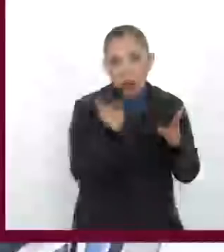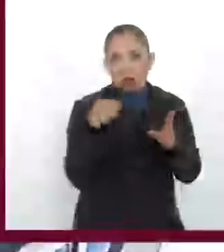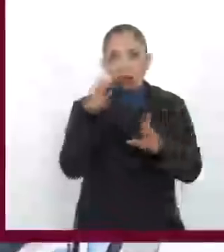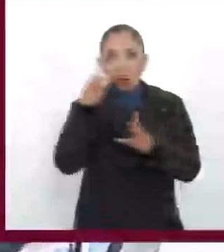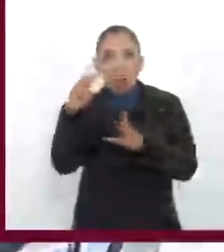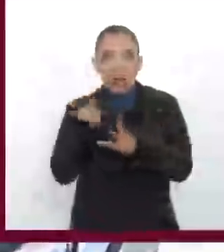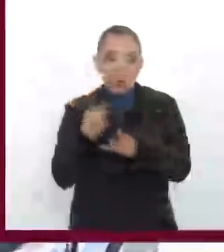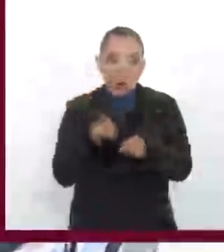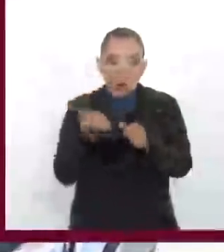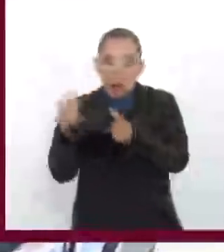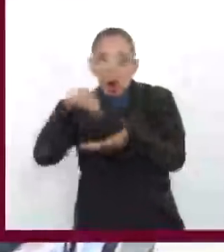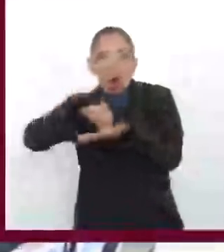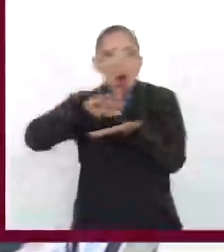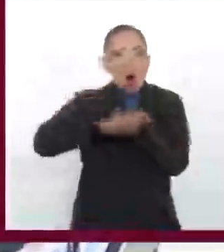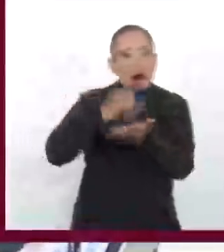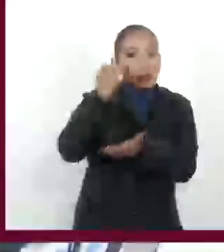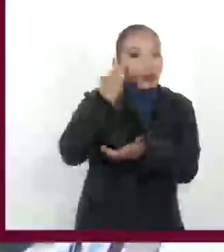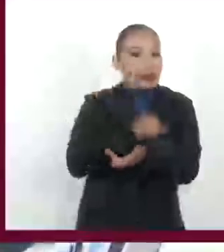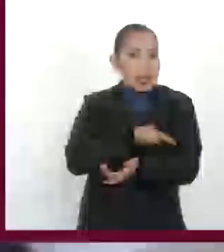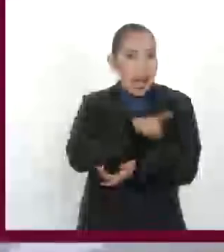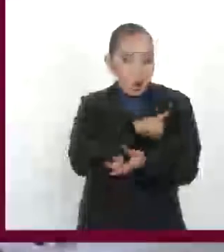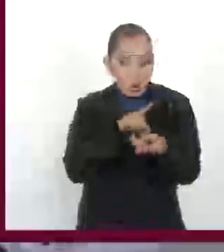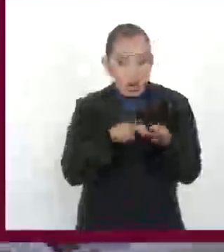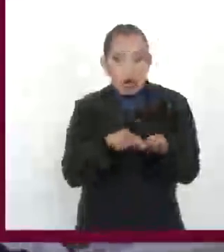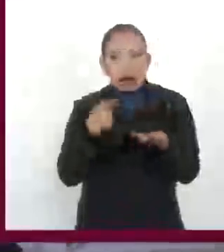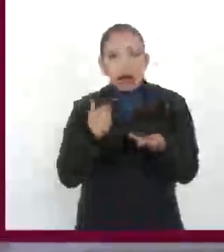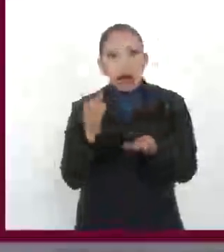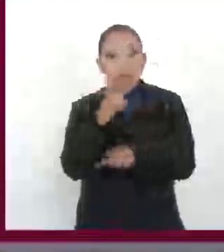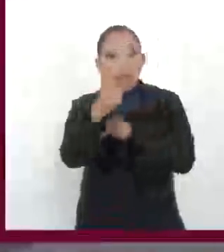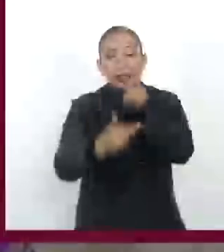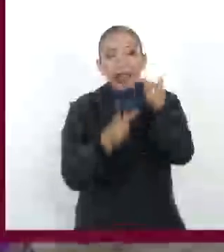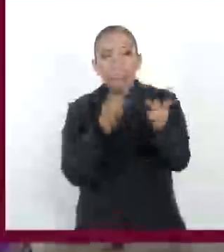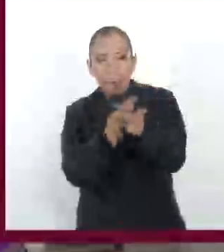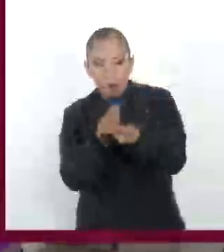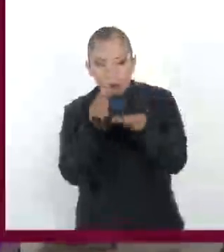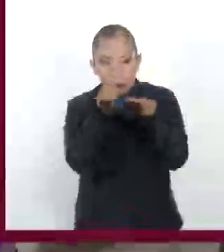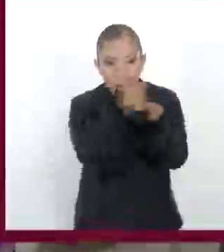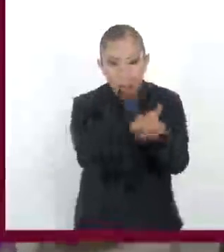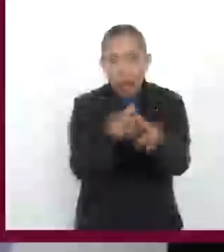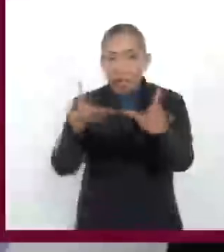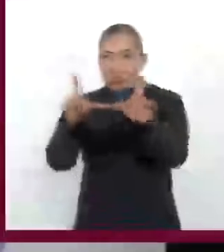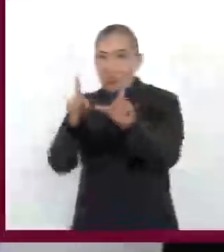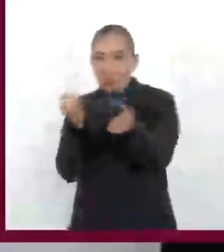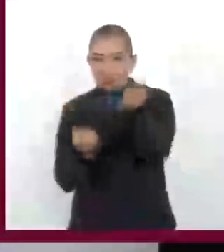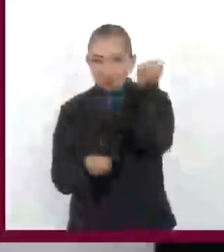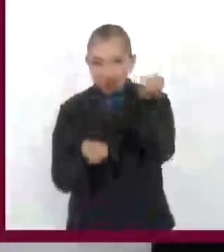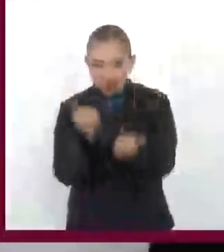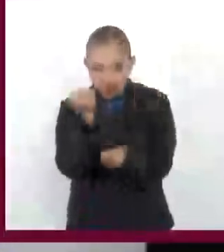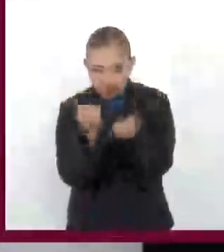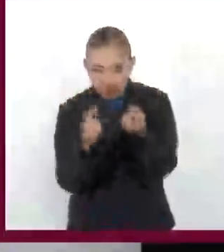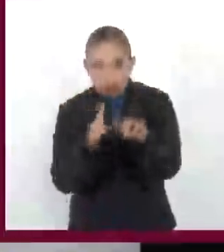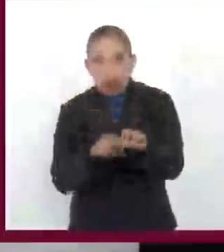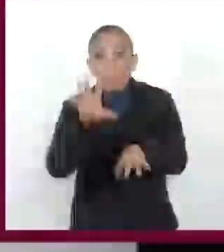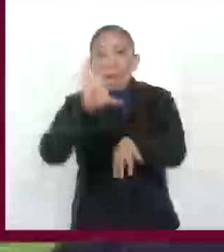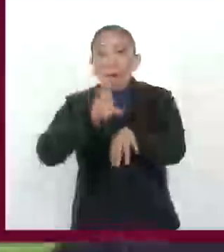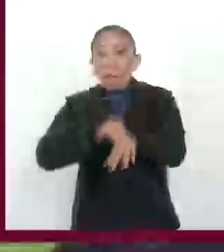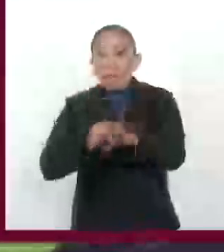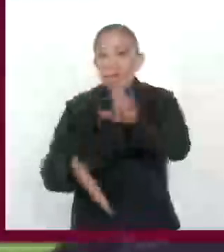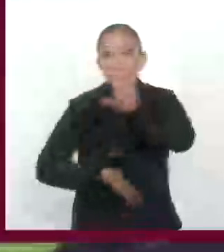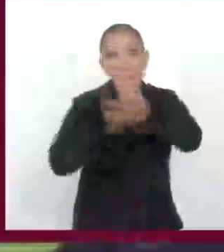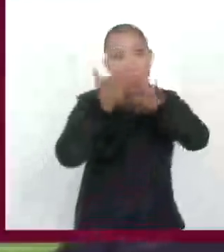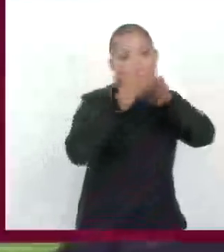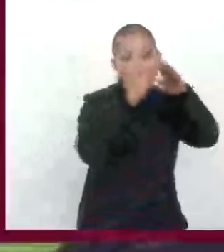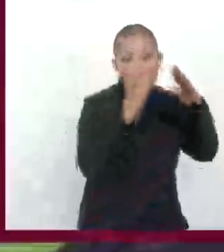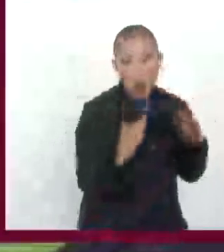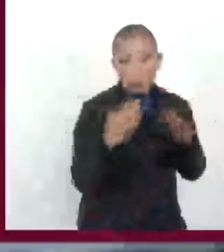préstamos, altas y bajas en servicios de salud, expedición de pasaportes, licencias para conducir,